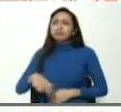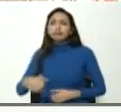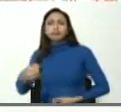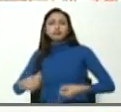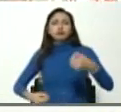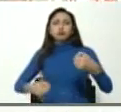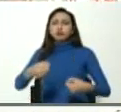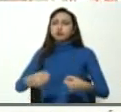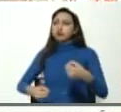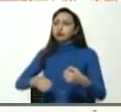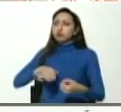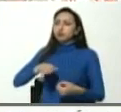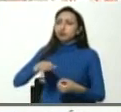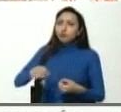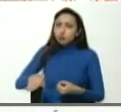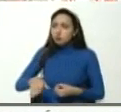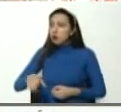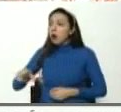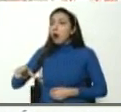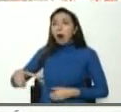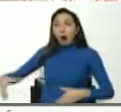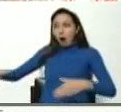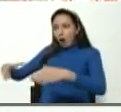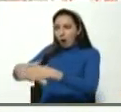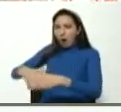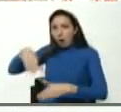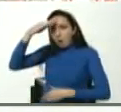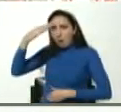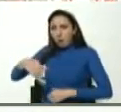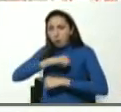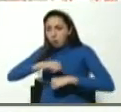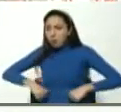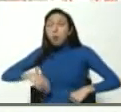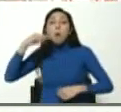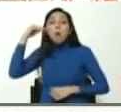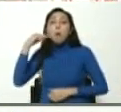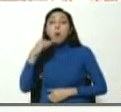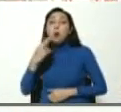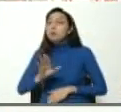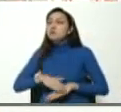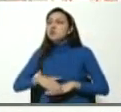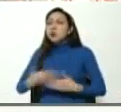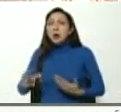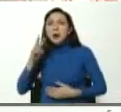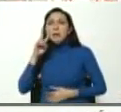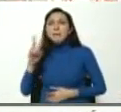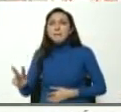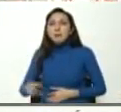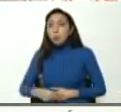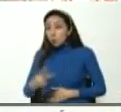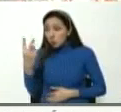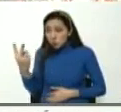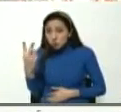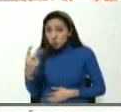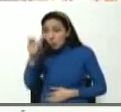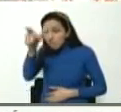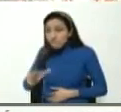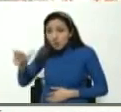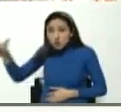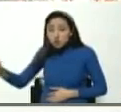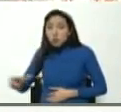frente al batallón bolívar porque vimos a dos personas